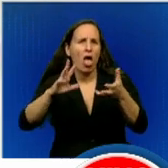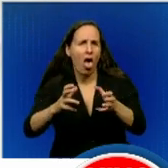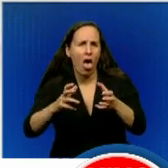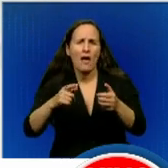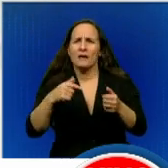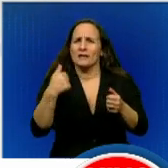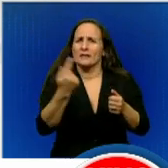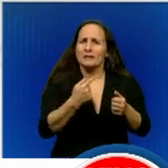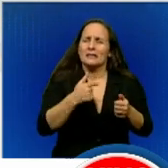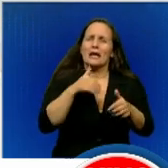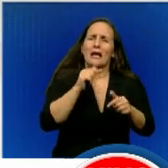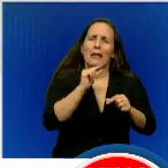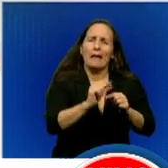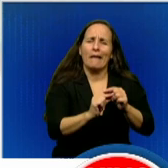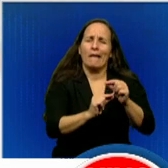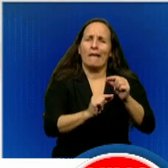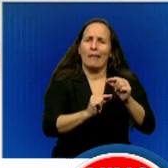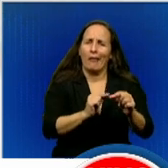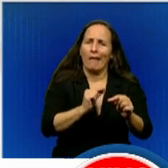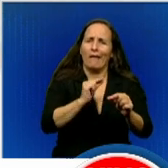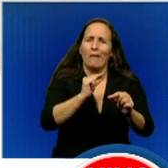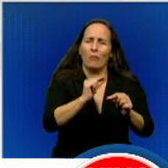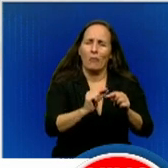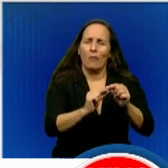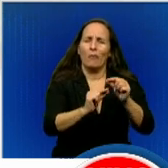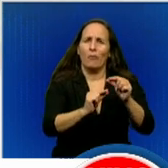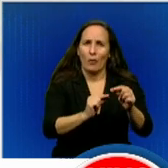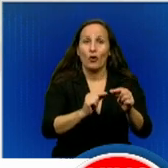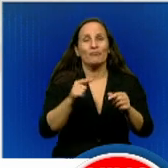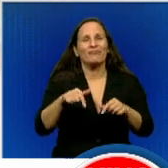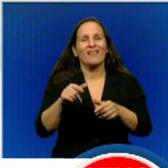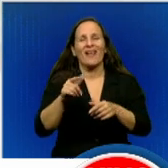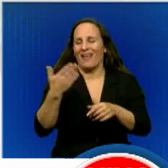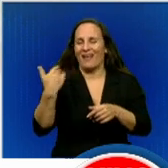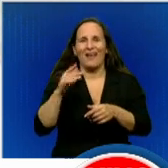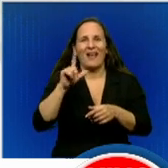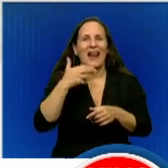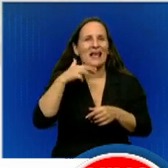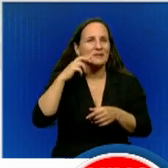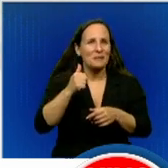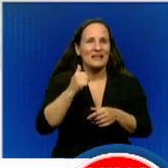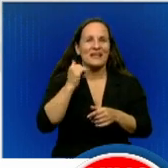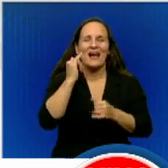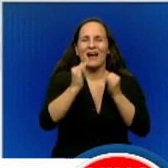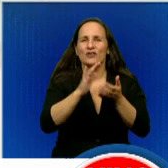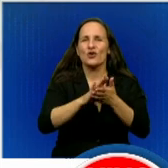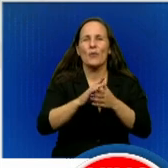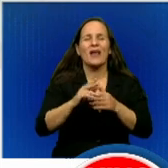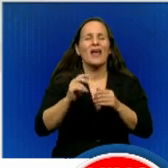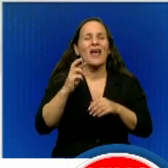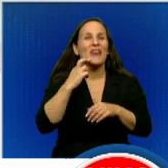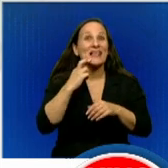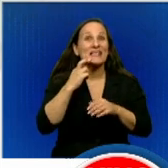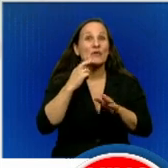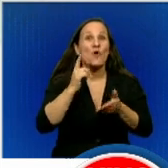lento y se da en grageas hoy también la espina habló de 19 medidas que desde que asumió